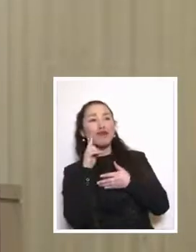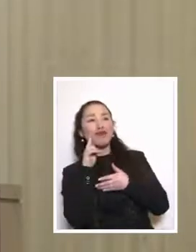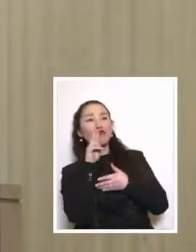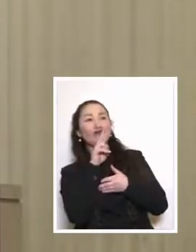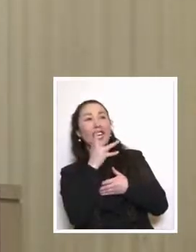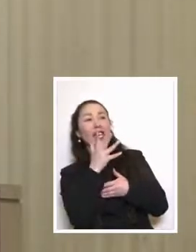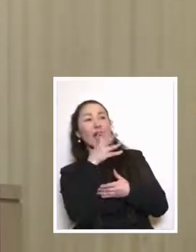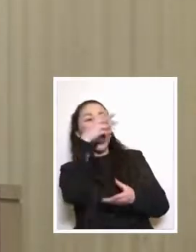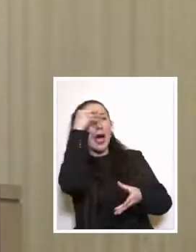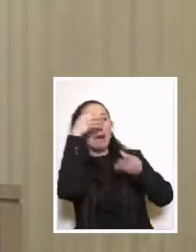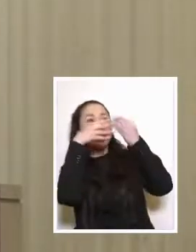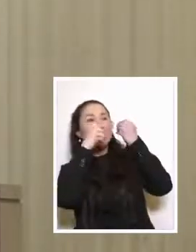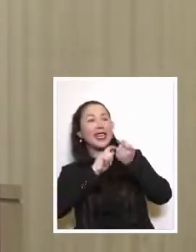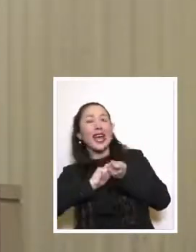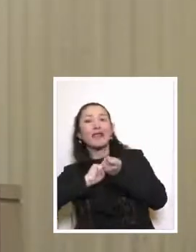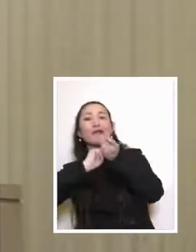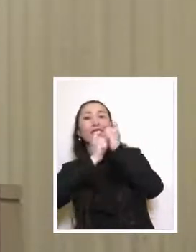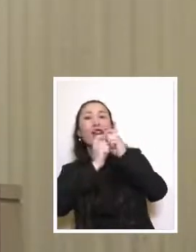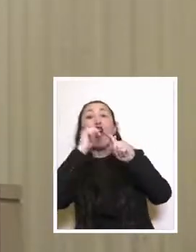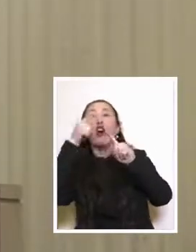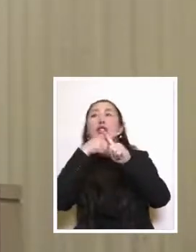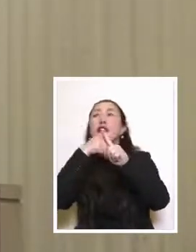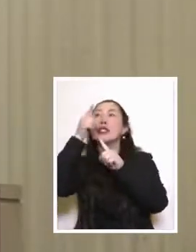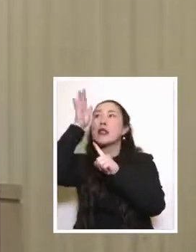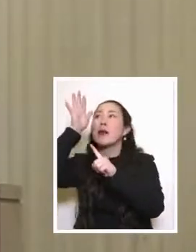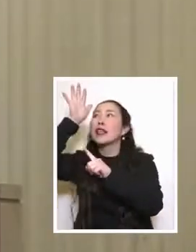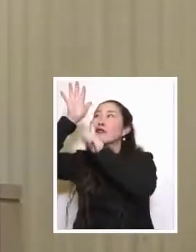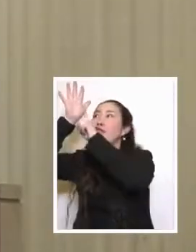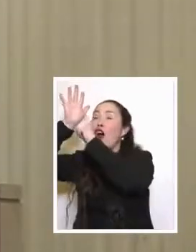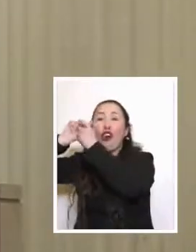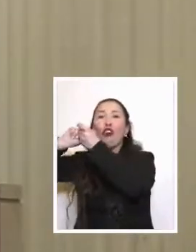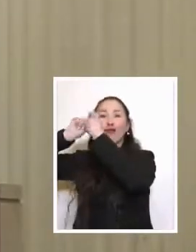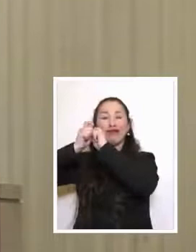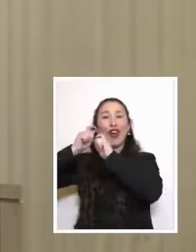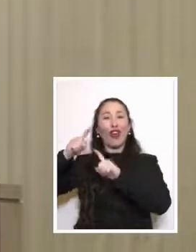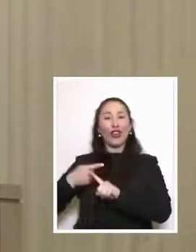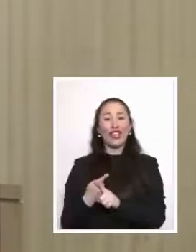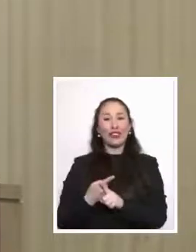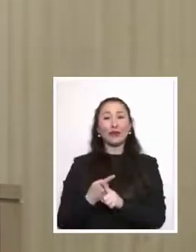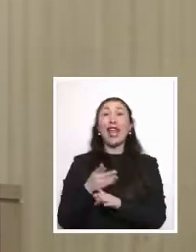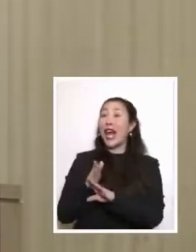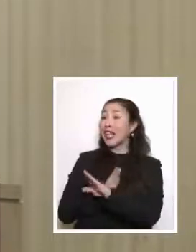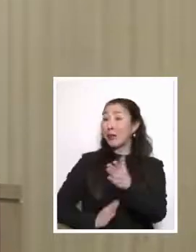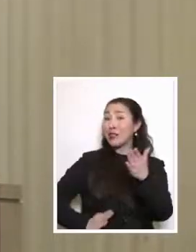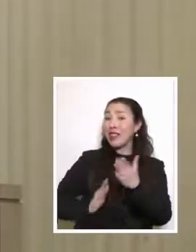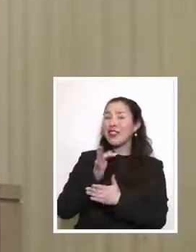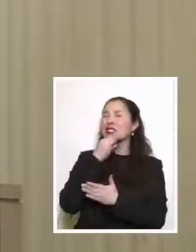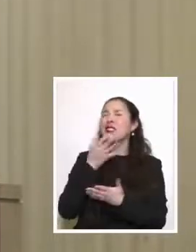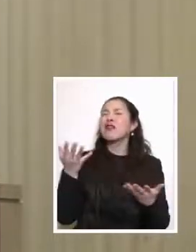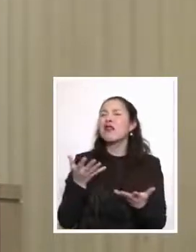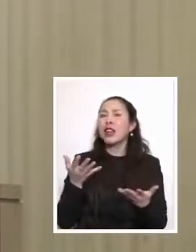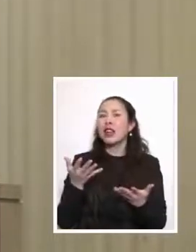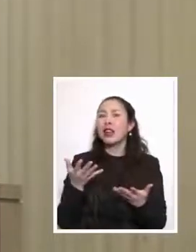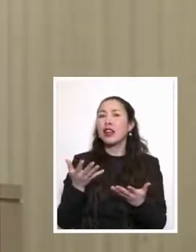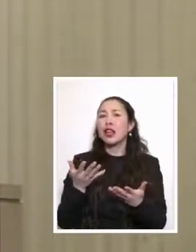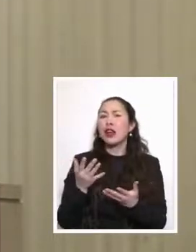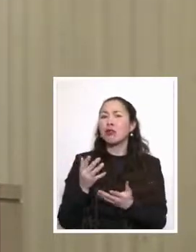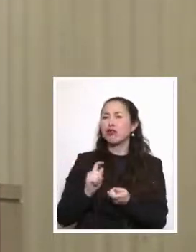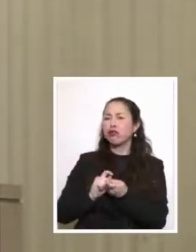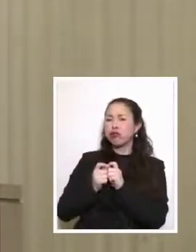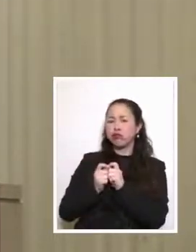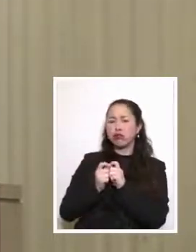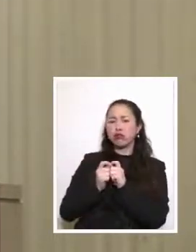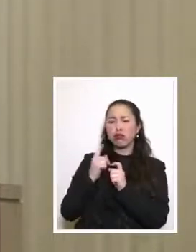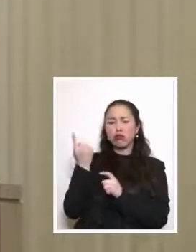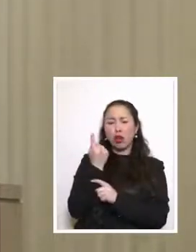a transformarnos, a reimaginarnos. Y como decía muy bien la rectora y el ministro, hacerlo colectivamente, en diálogo,